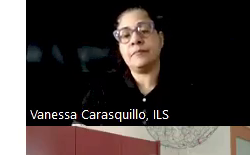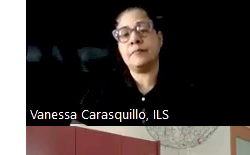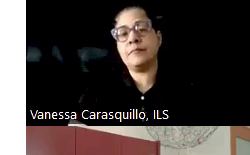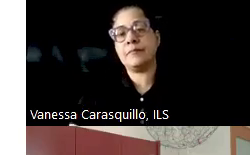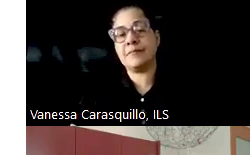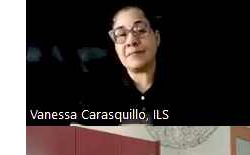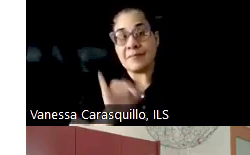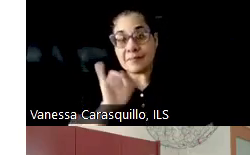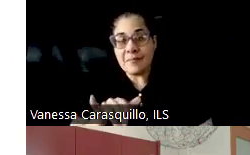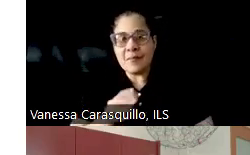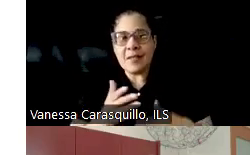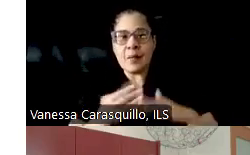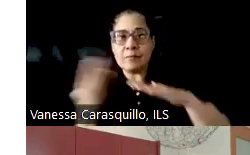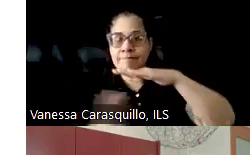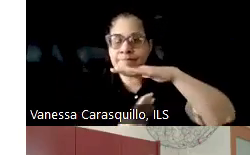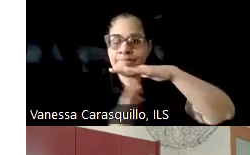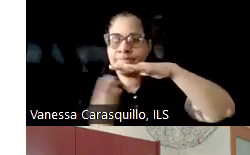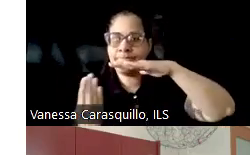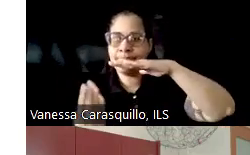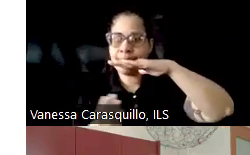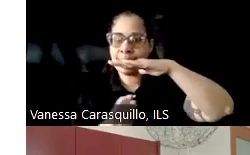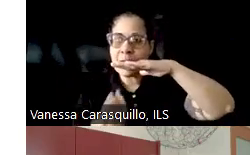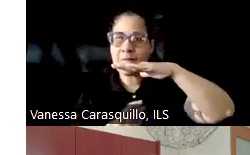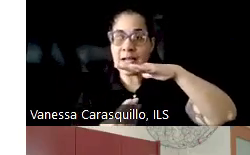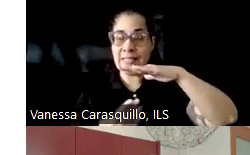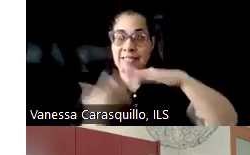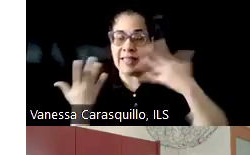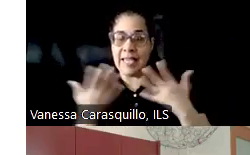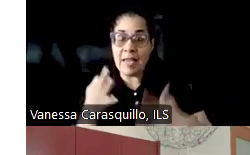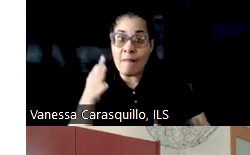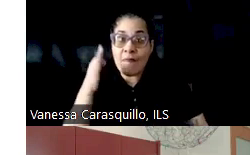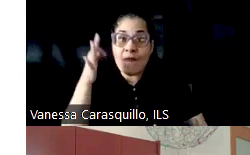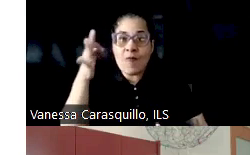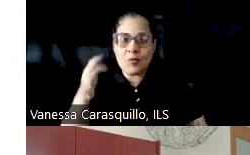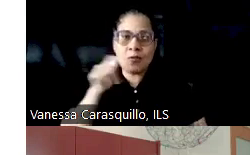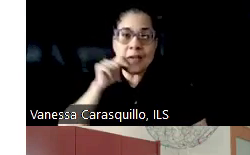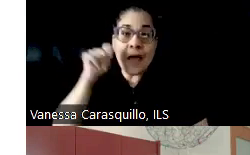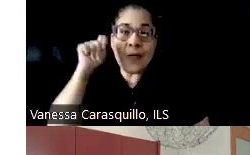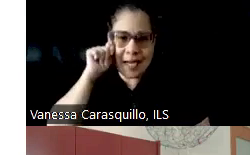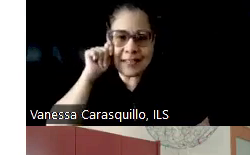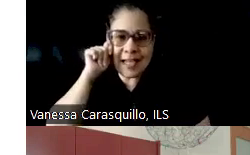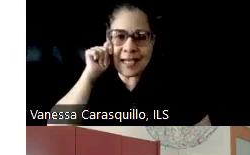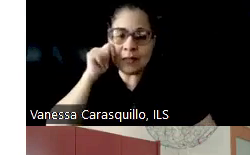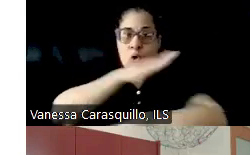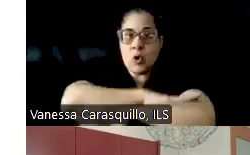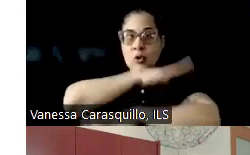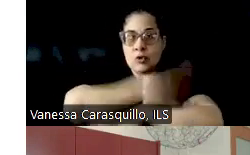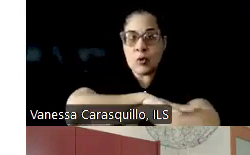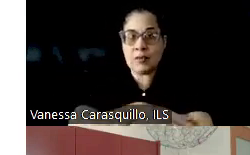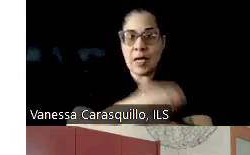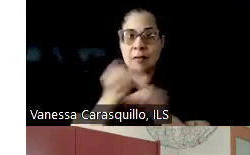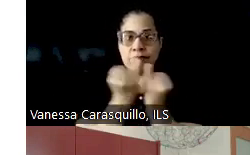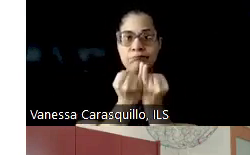embrión de lo que va a ser un adolescente con una conducta antisocial o